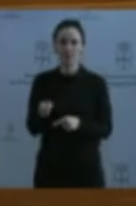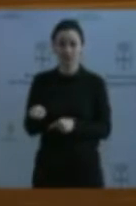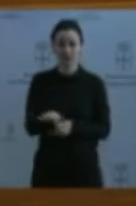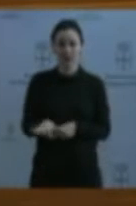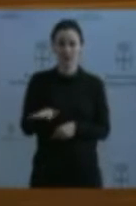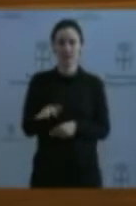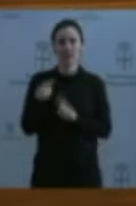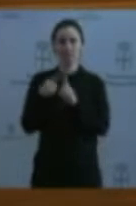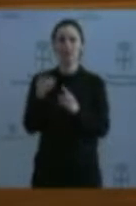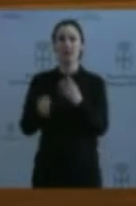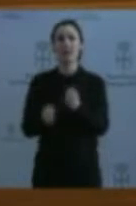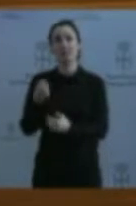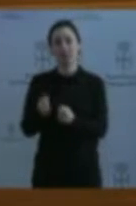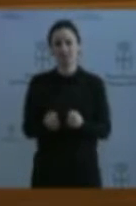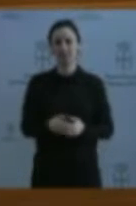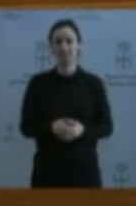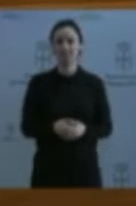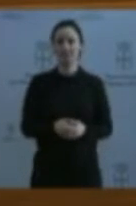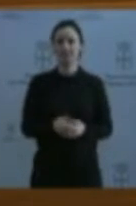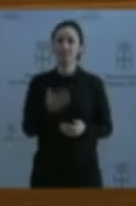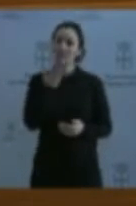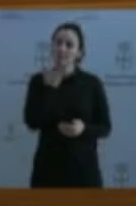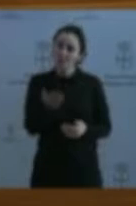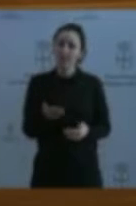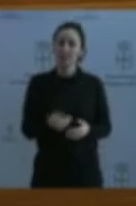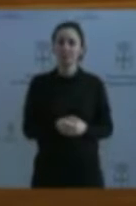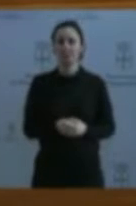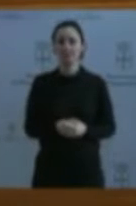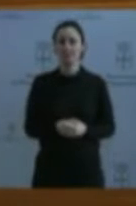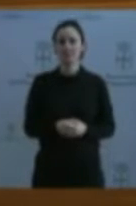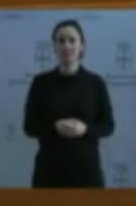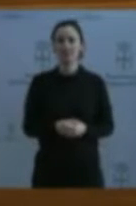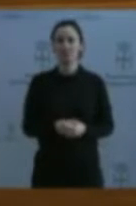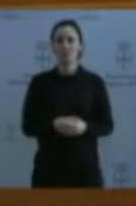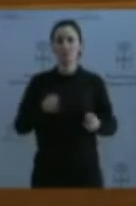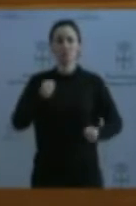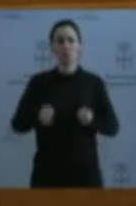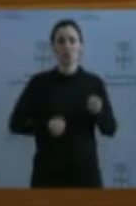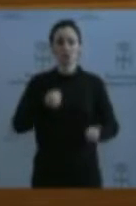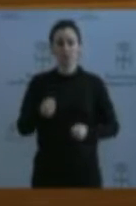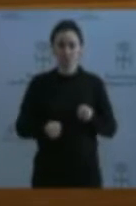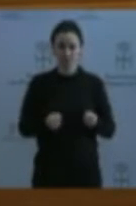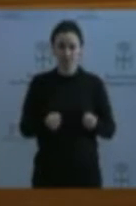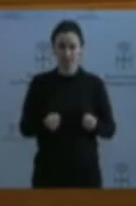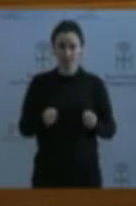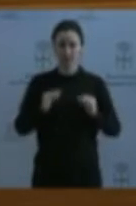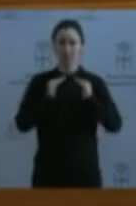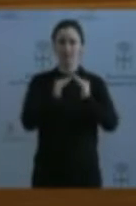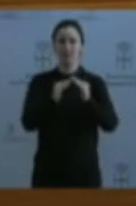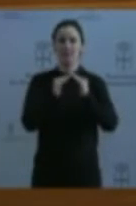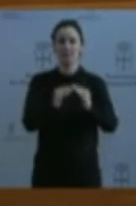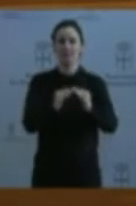es que localizar en la Corredoria una institución que se dedica a algo tan